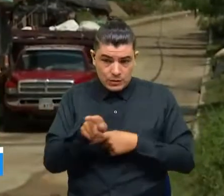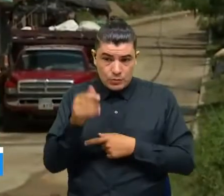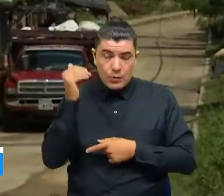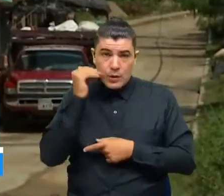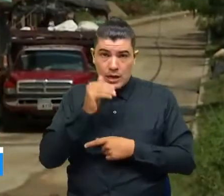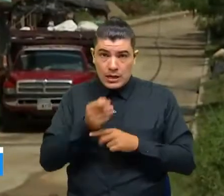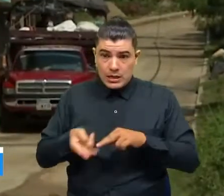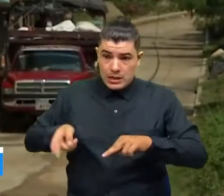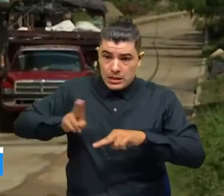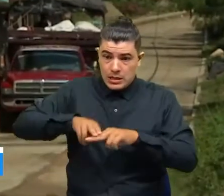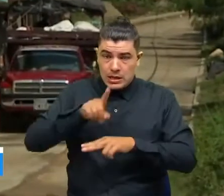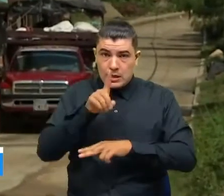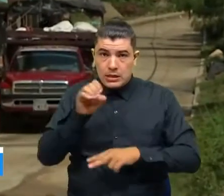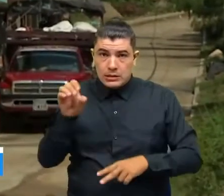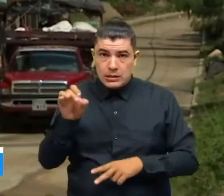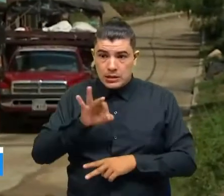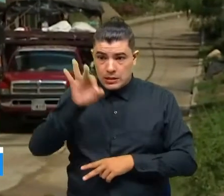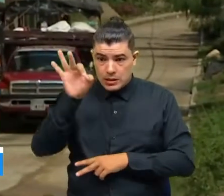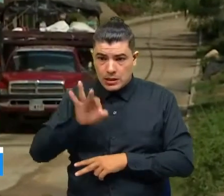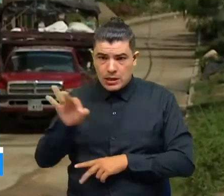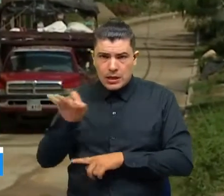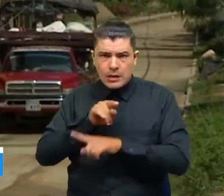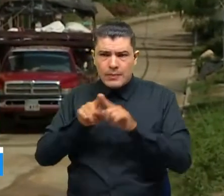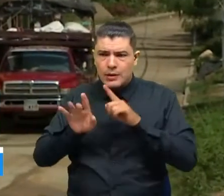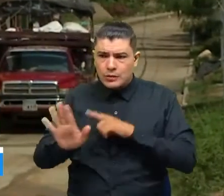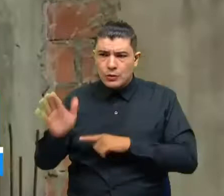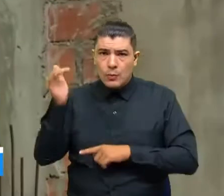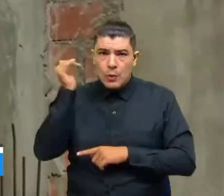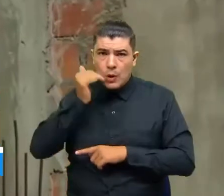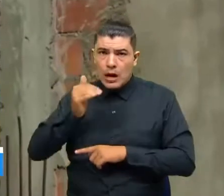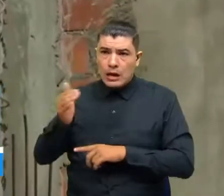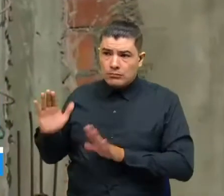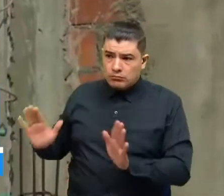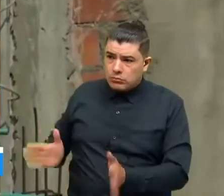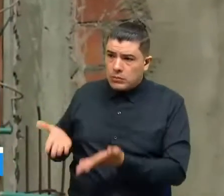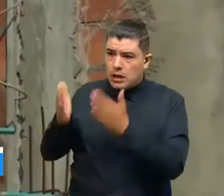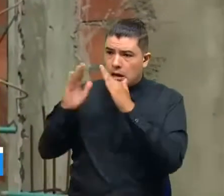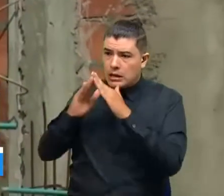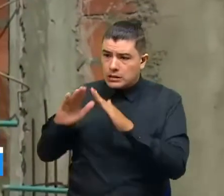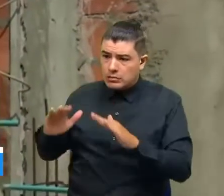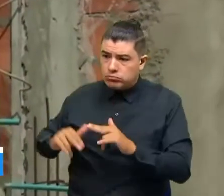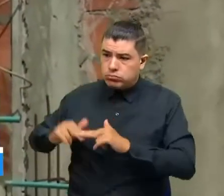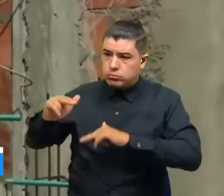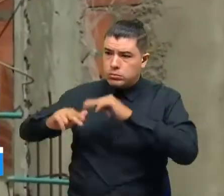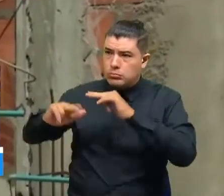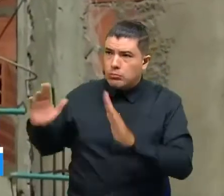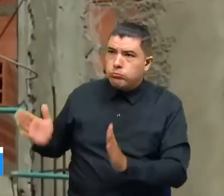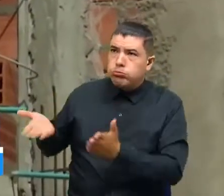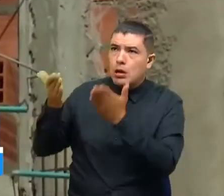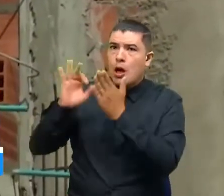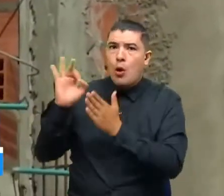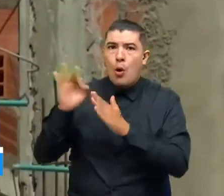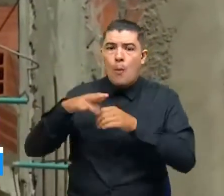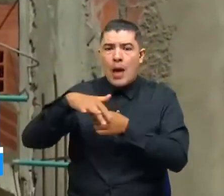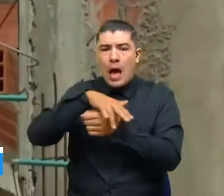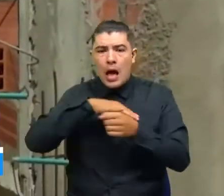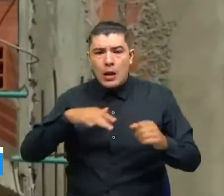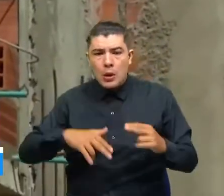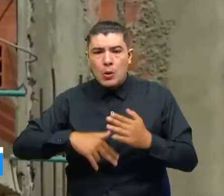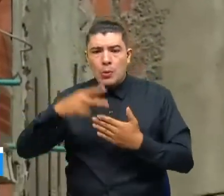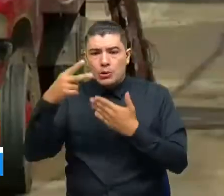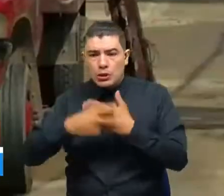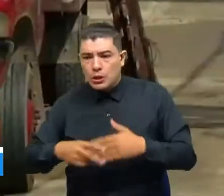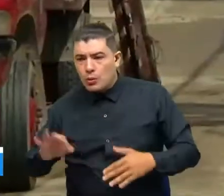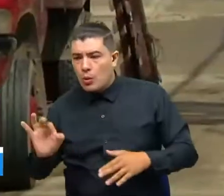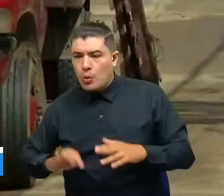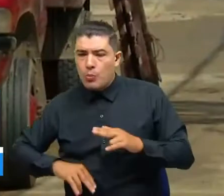100% sin embargo ella asegura que no tuvo ninguna mejora su hogar y que su barrio no hay ninguna obra ni proyecto